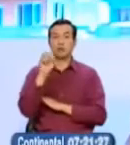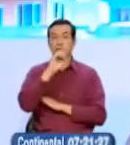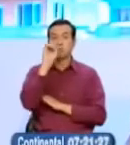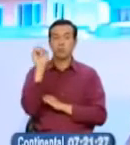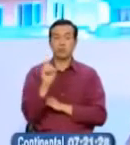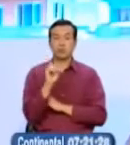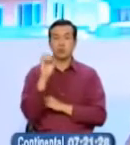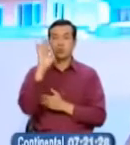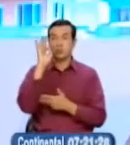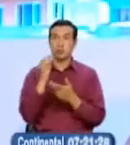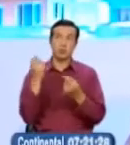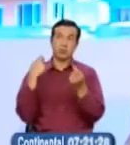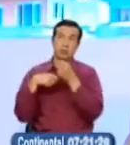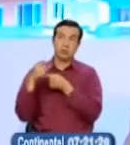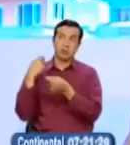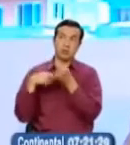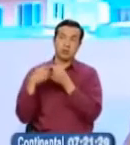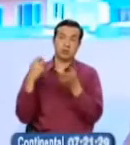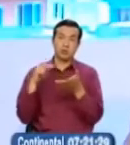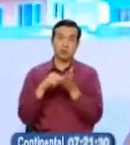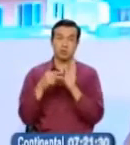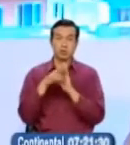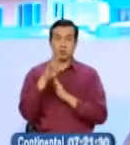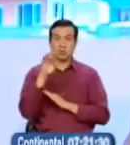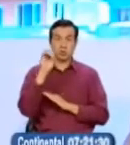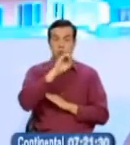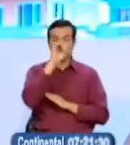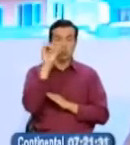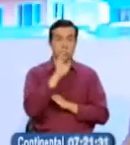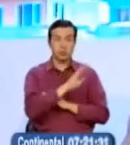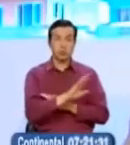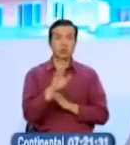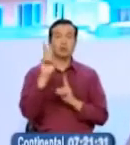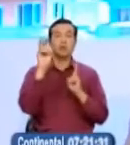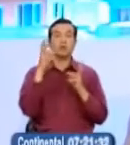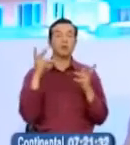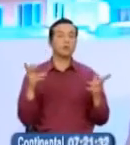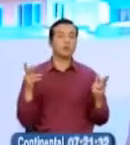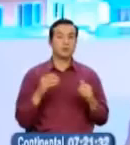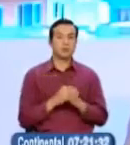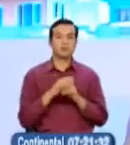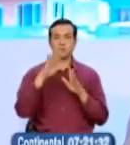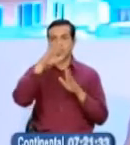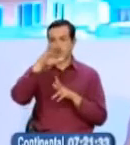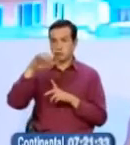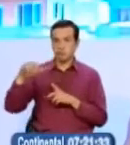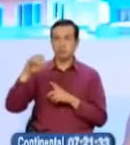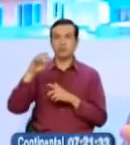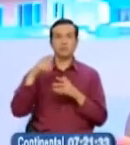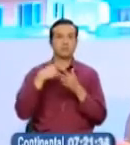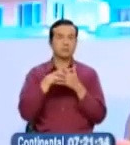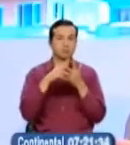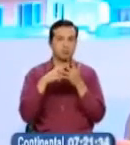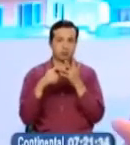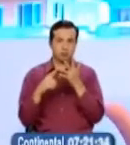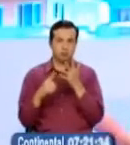30% del total exportado. El 70% tiene que ver con productos agrícolas, pecuarios